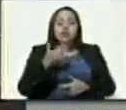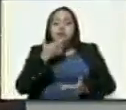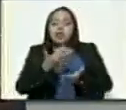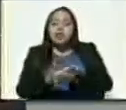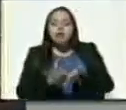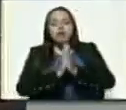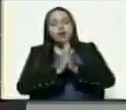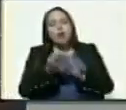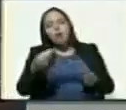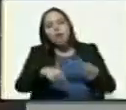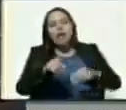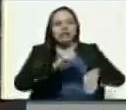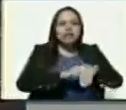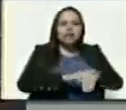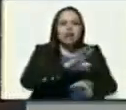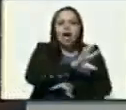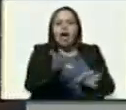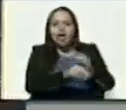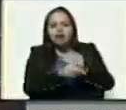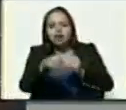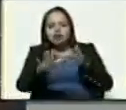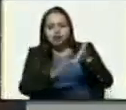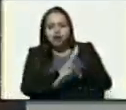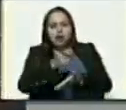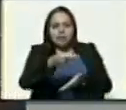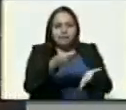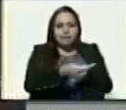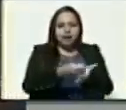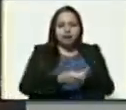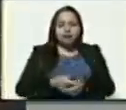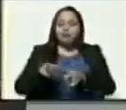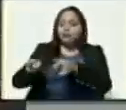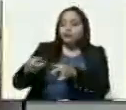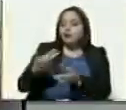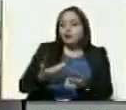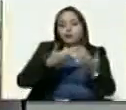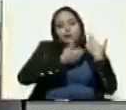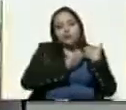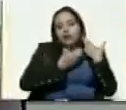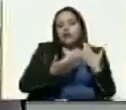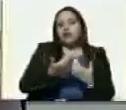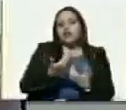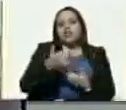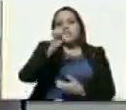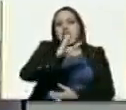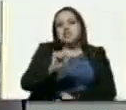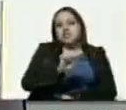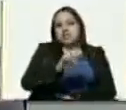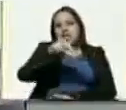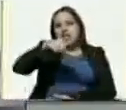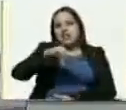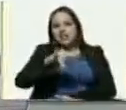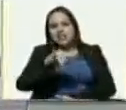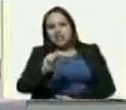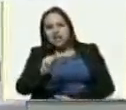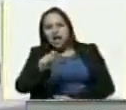poder ajustarse al cobro de ese impuesto. Bueno, eso corresponde a la autoridad tributaria determinar